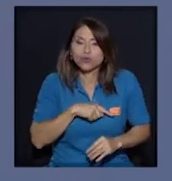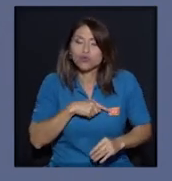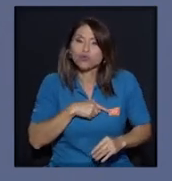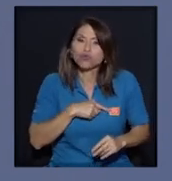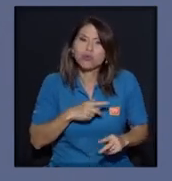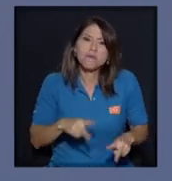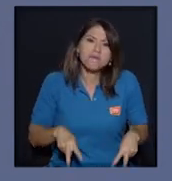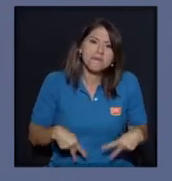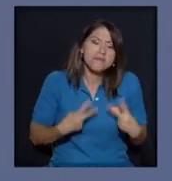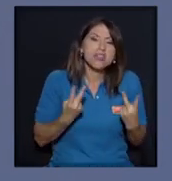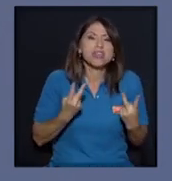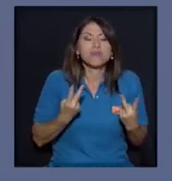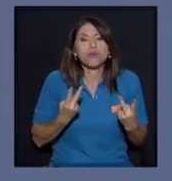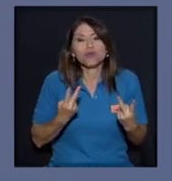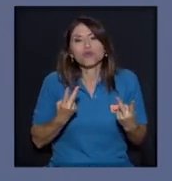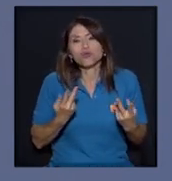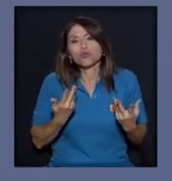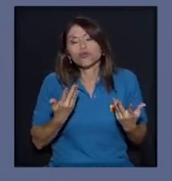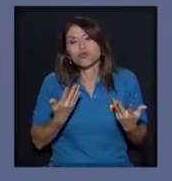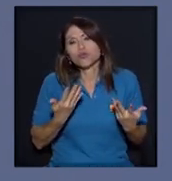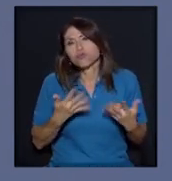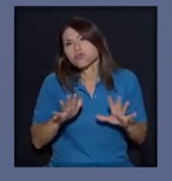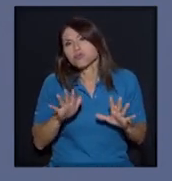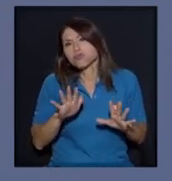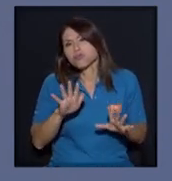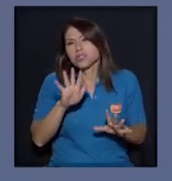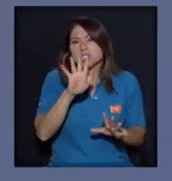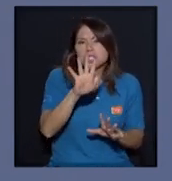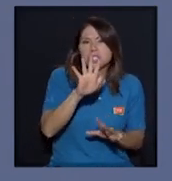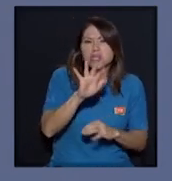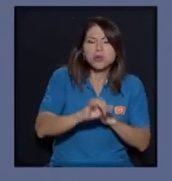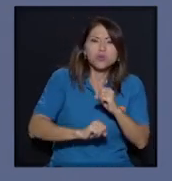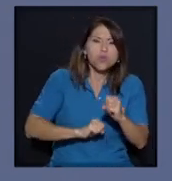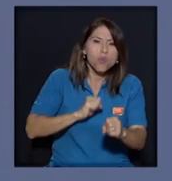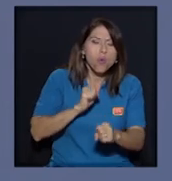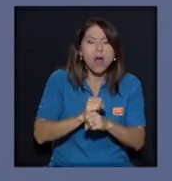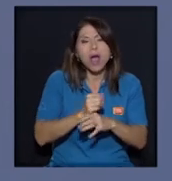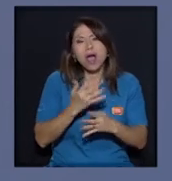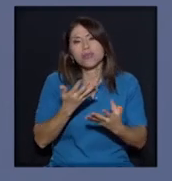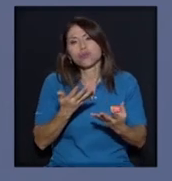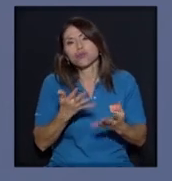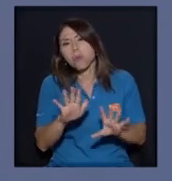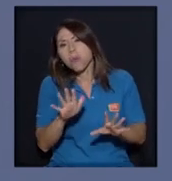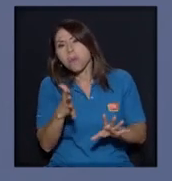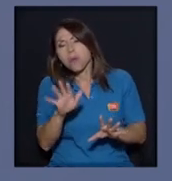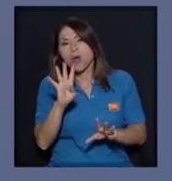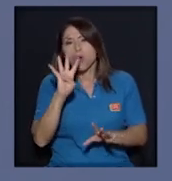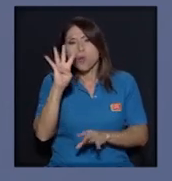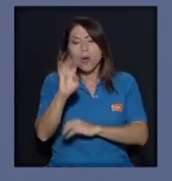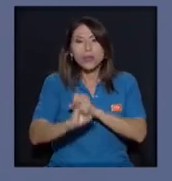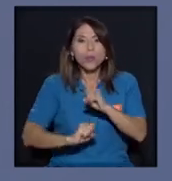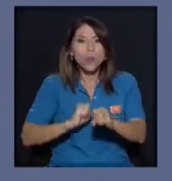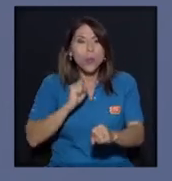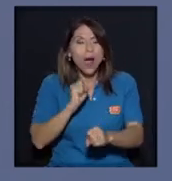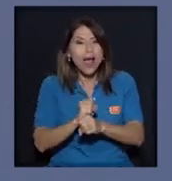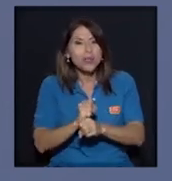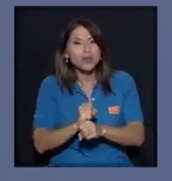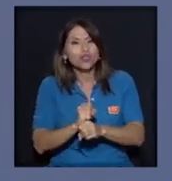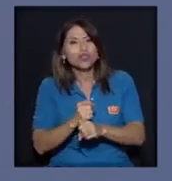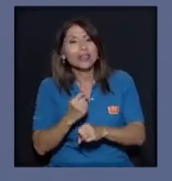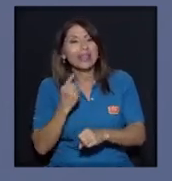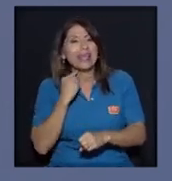unos 5 años, unos 4 años de inflaciones por debajo de uno,